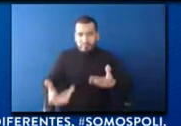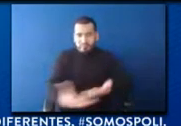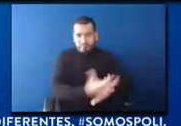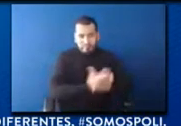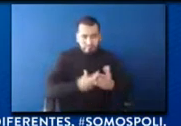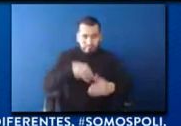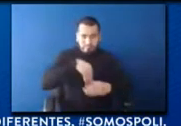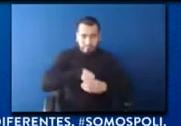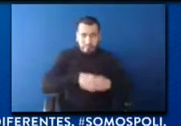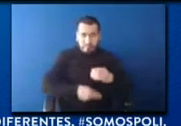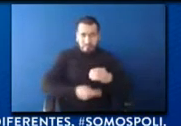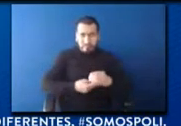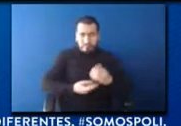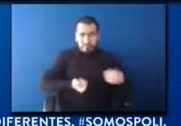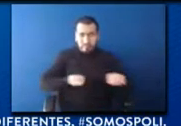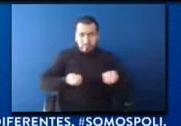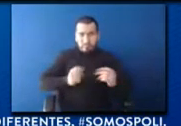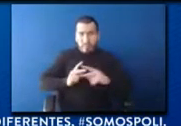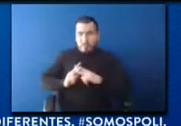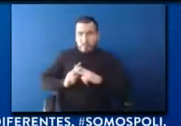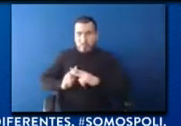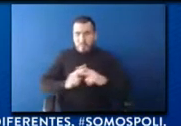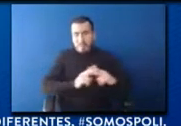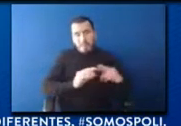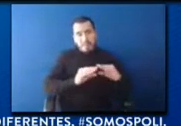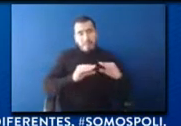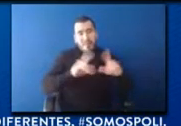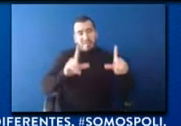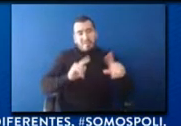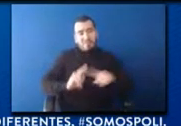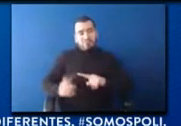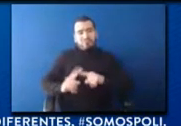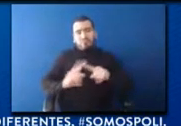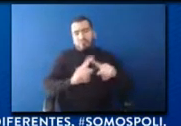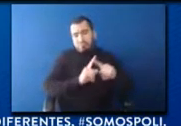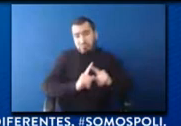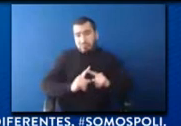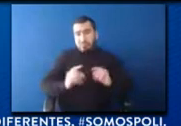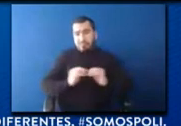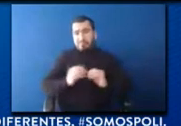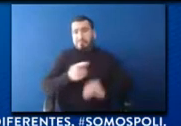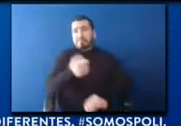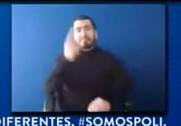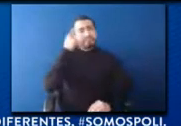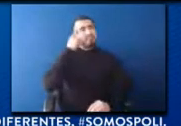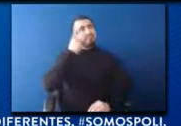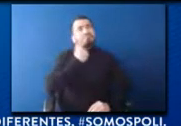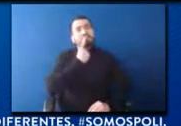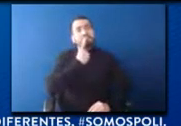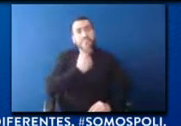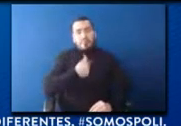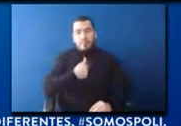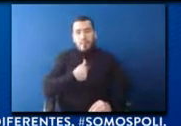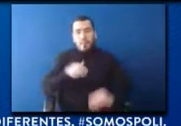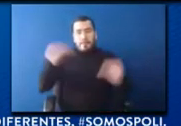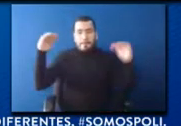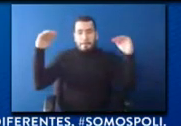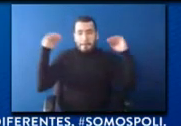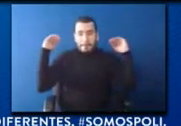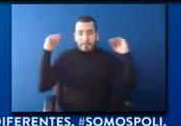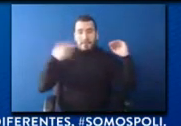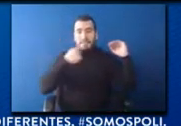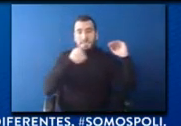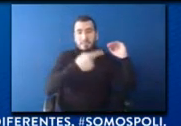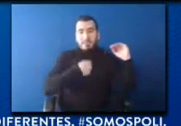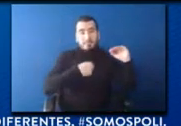de múltiples plataformas totalmente diferentes. Ustedes tal vez nunca verán una pared con un letrero gigante o un